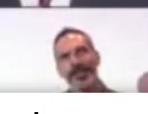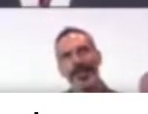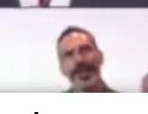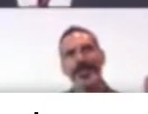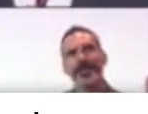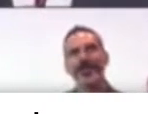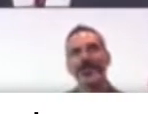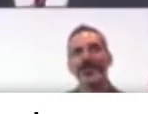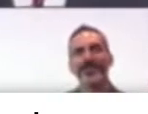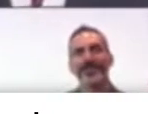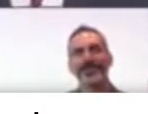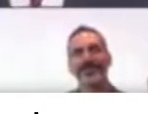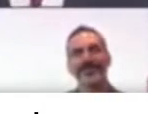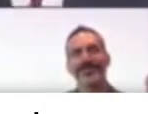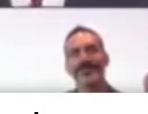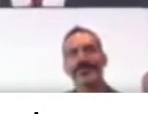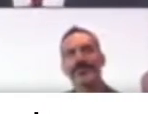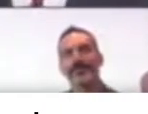Pues ni modo que no.